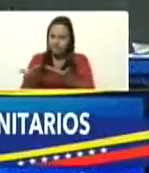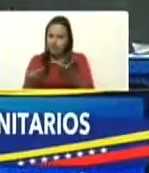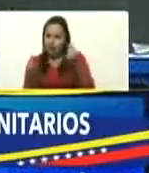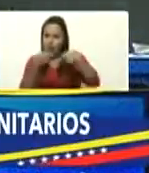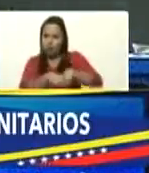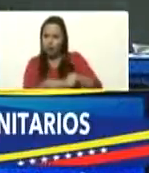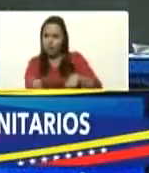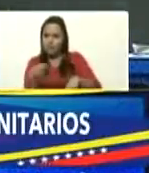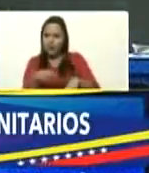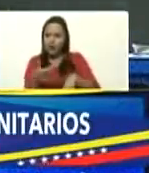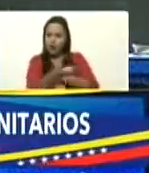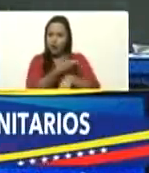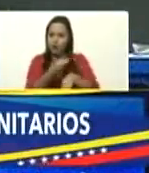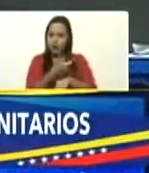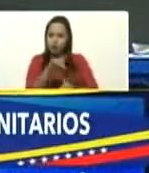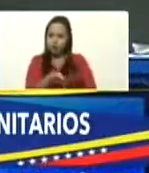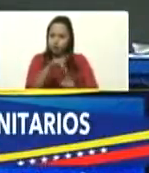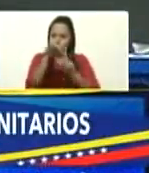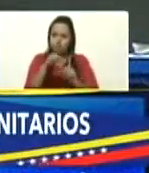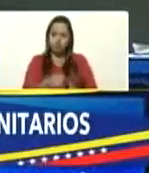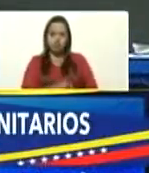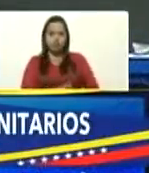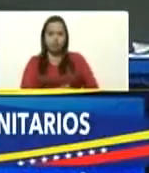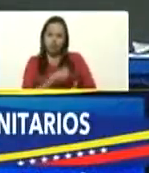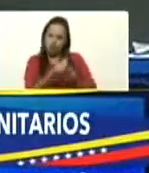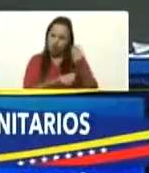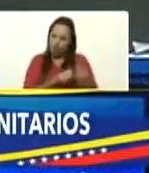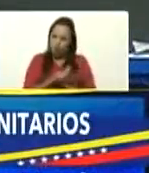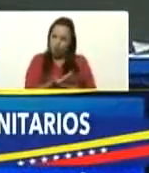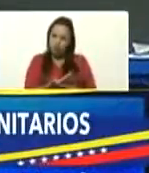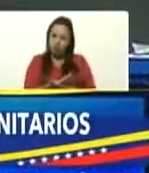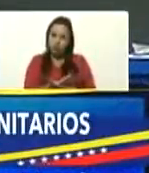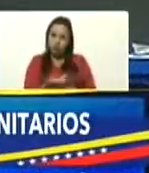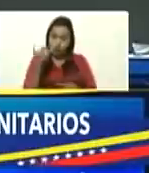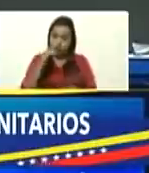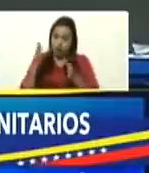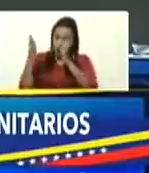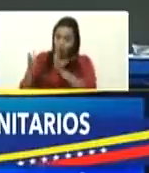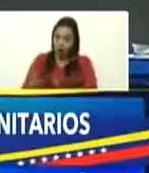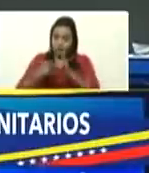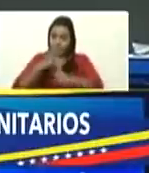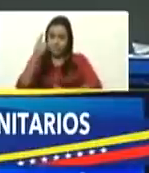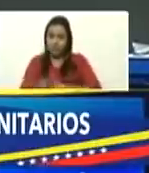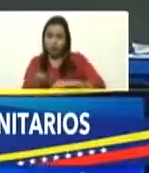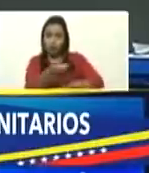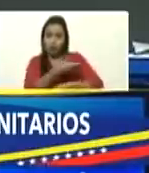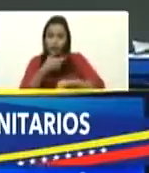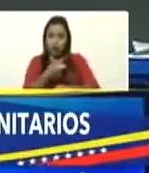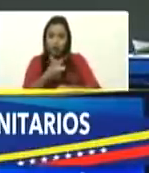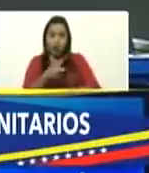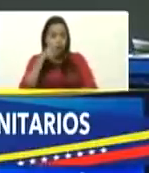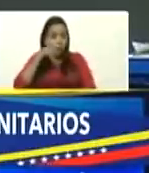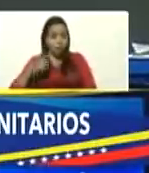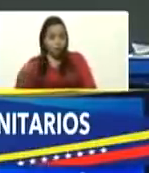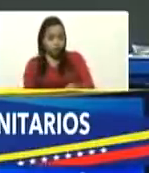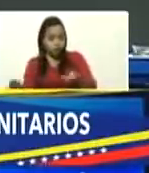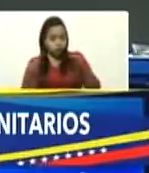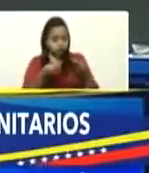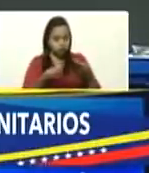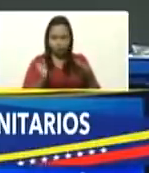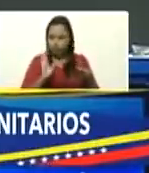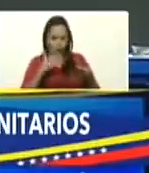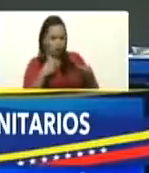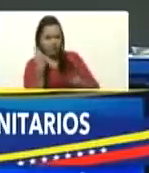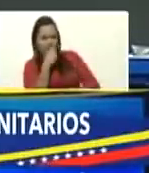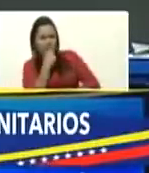las autoridades electas. ¿Cómo lo hacemos? Bueno, aquí está un plan de gobierno. El pueblo nos dio la carta de navegación. Esto no lo hizo